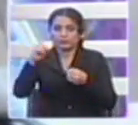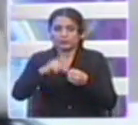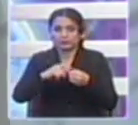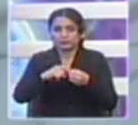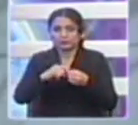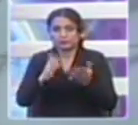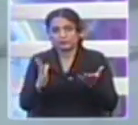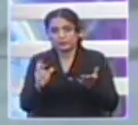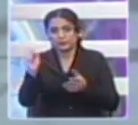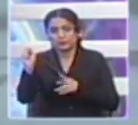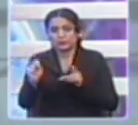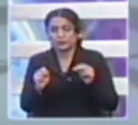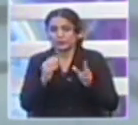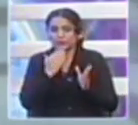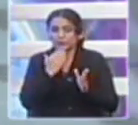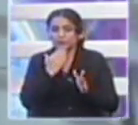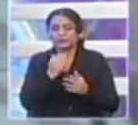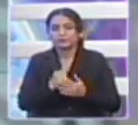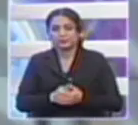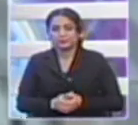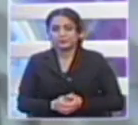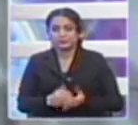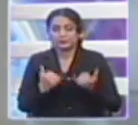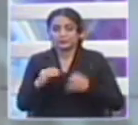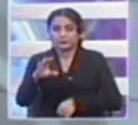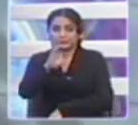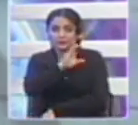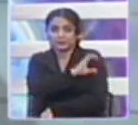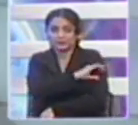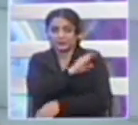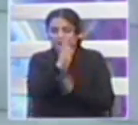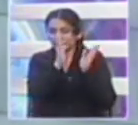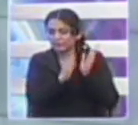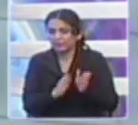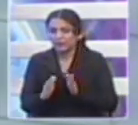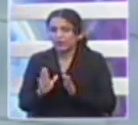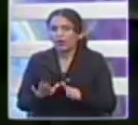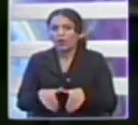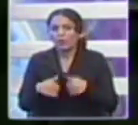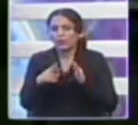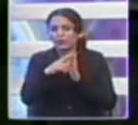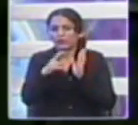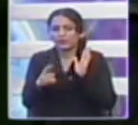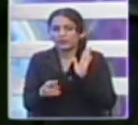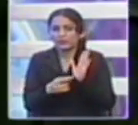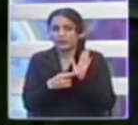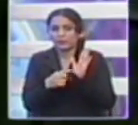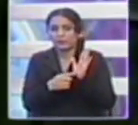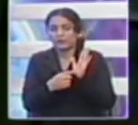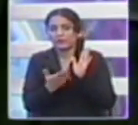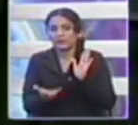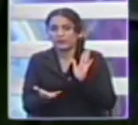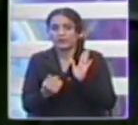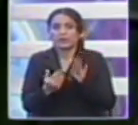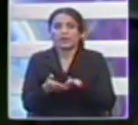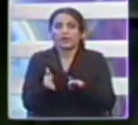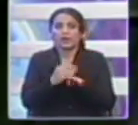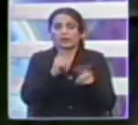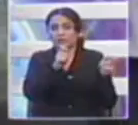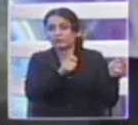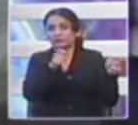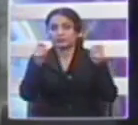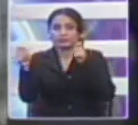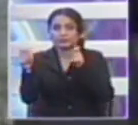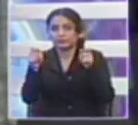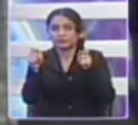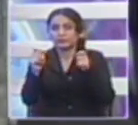el no. Además, en el Consejo están elaborando un reglamento para establecer cómo podrá realizarse la campaña por la consulta,